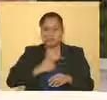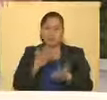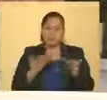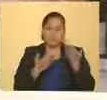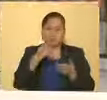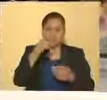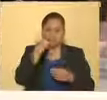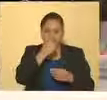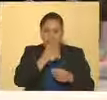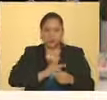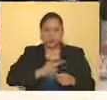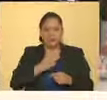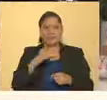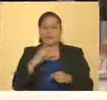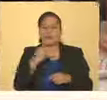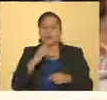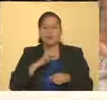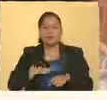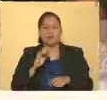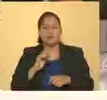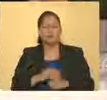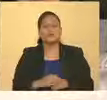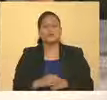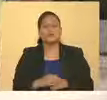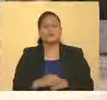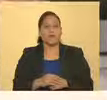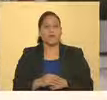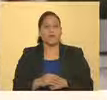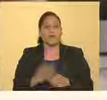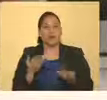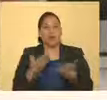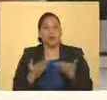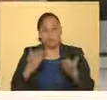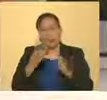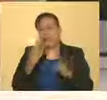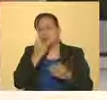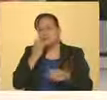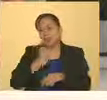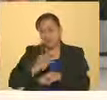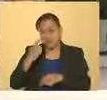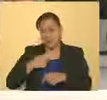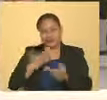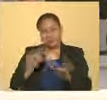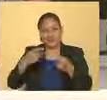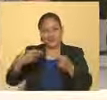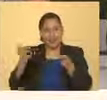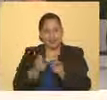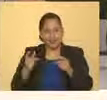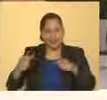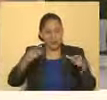se intensifique más el sabor. Sí. Le vamos a agregar, ya, yo te estoy dando mucha lata, mejor lo voy a dejar acá.